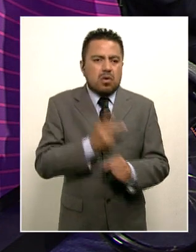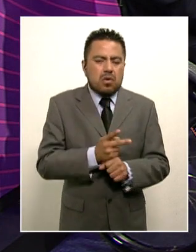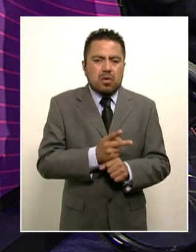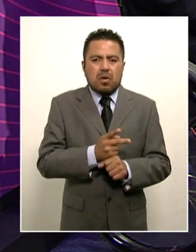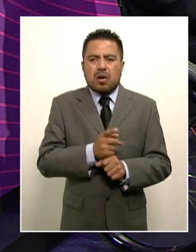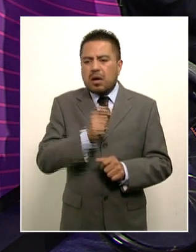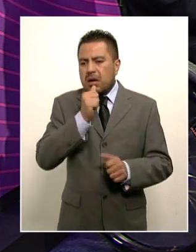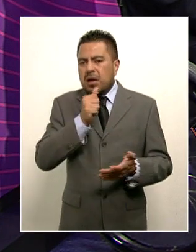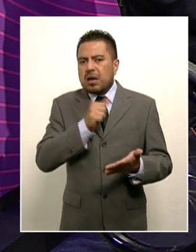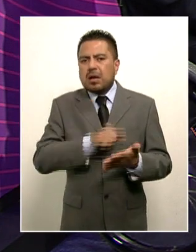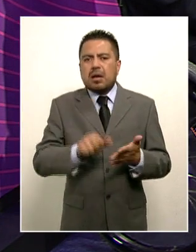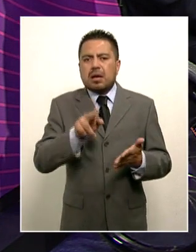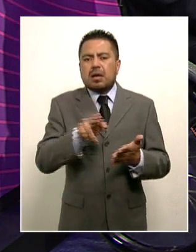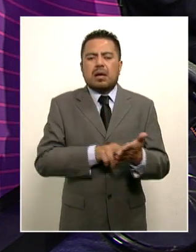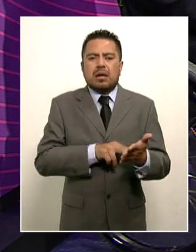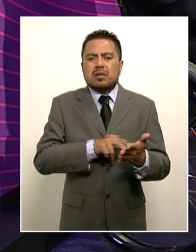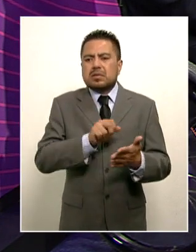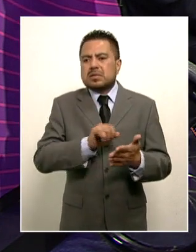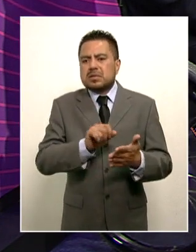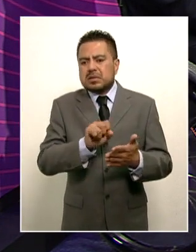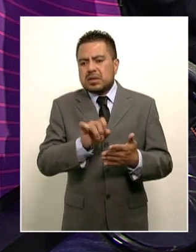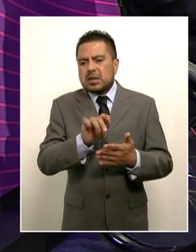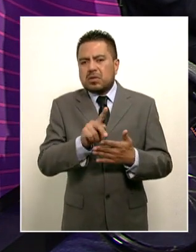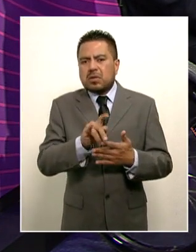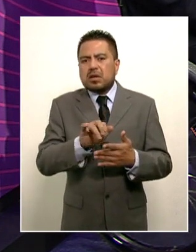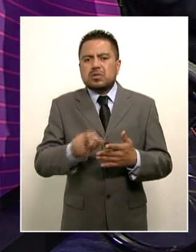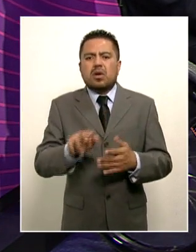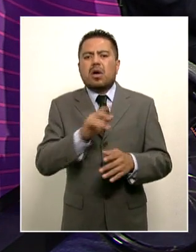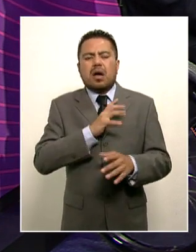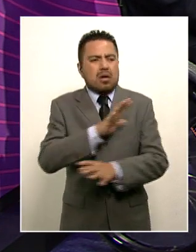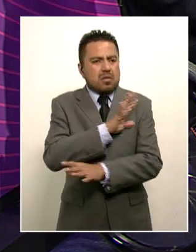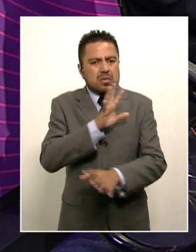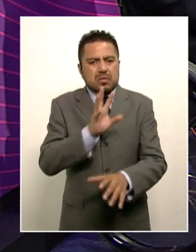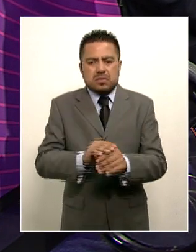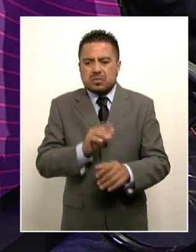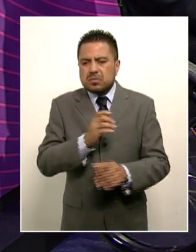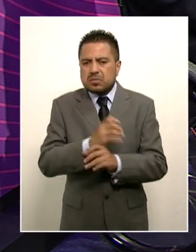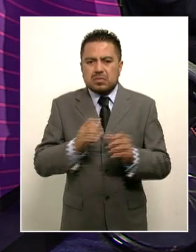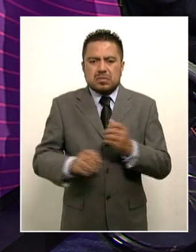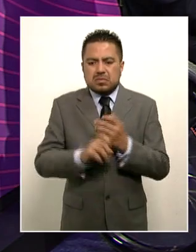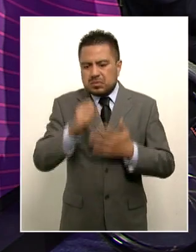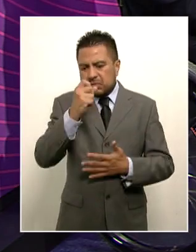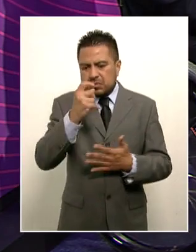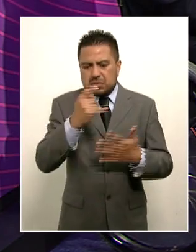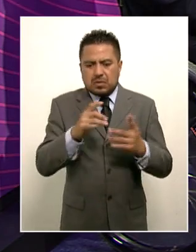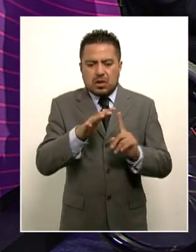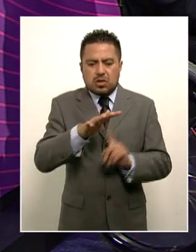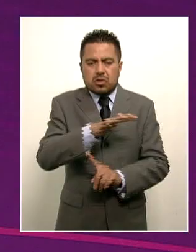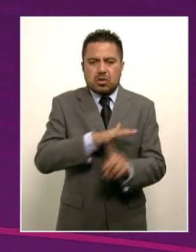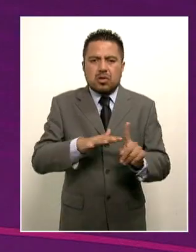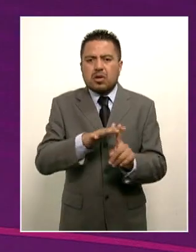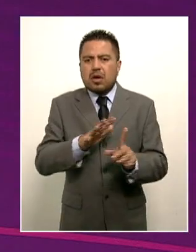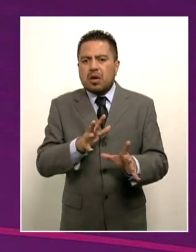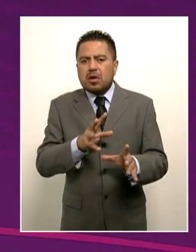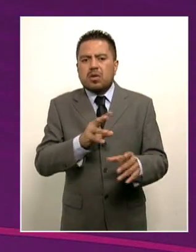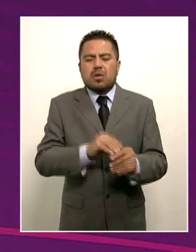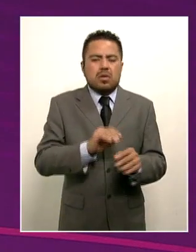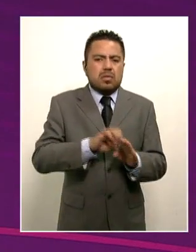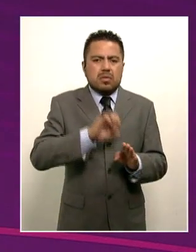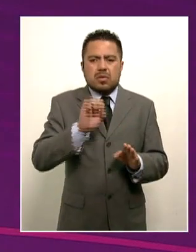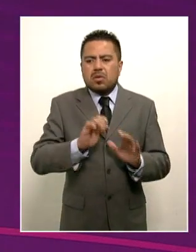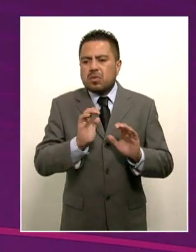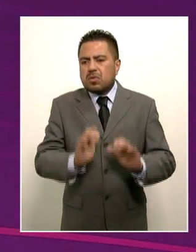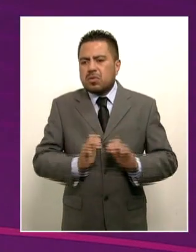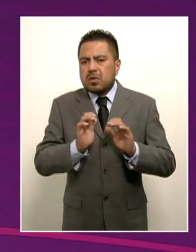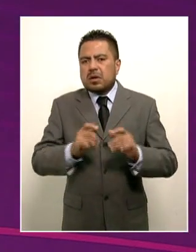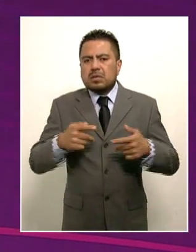hablas específicamente de la persona y al decir situación hablas de todas las condiciones que están alrededor, ¿no? De todo su entorno, incluyendo, por ejemplo, los